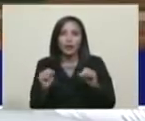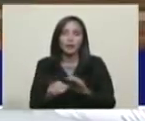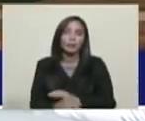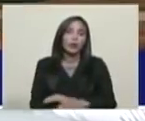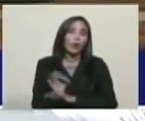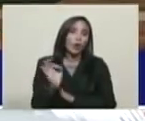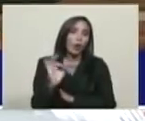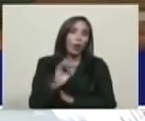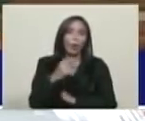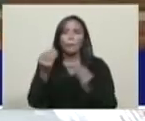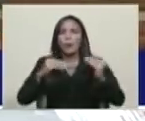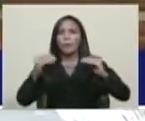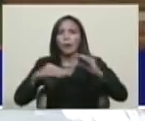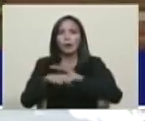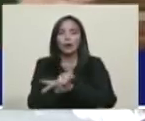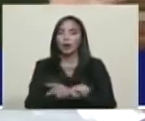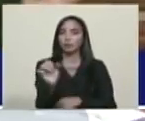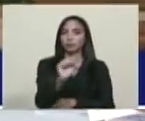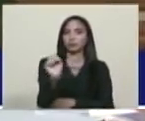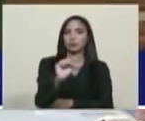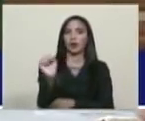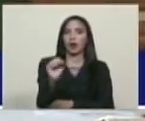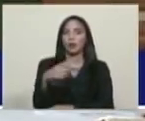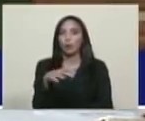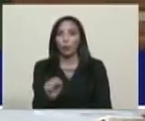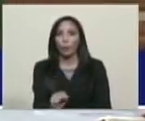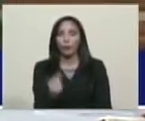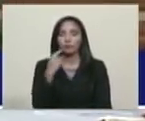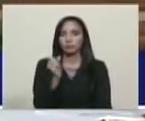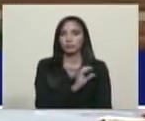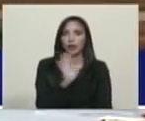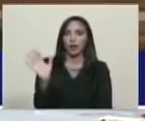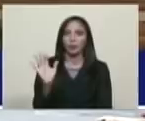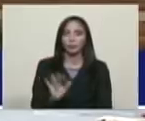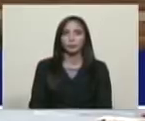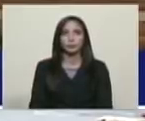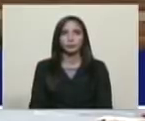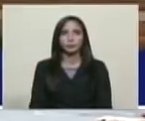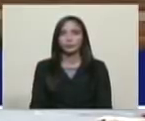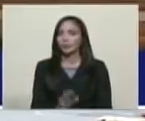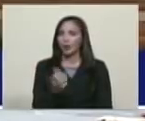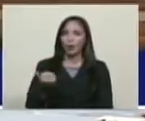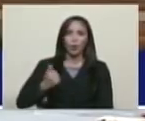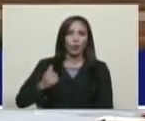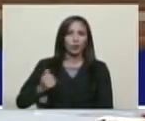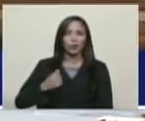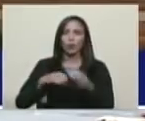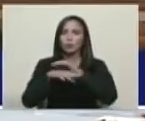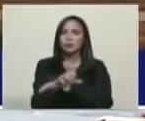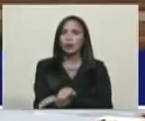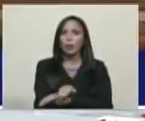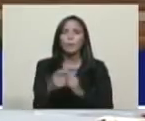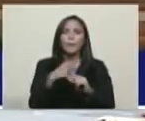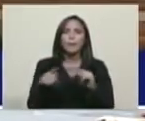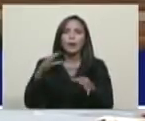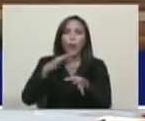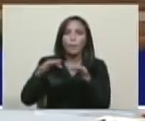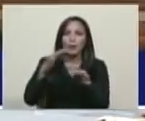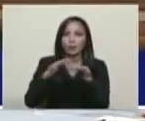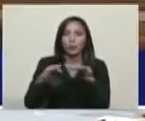¿qué más? ¿Qué más? ¿Qué más? ¿Compra un carro? Puede comprar lo que quiera en petro. Así que